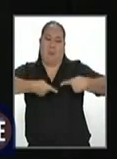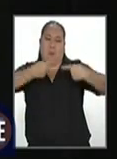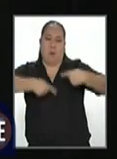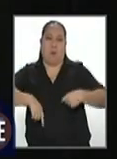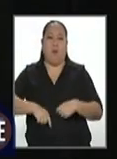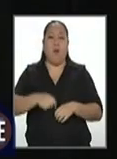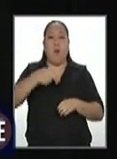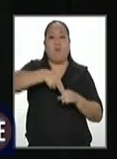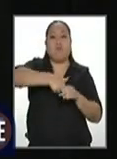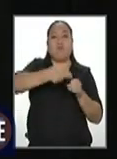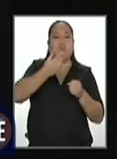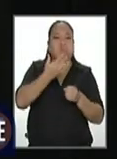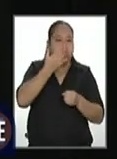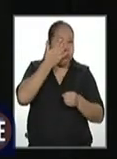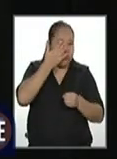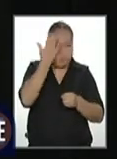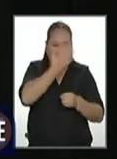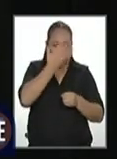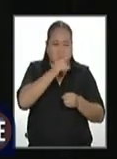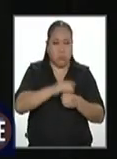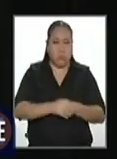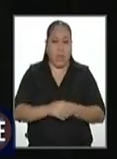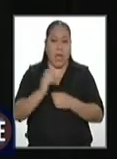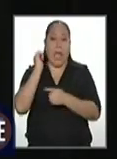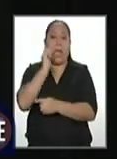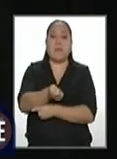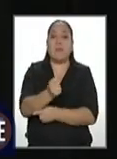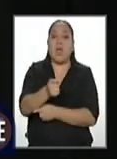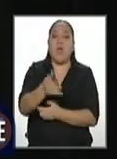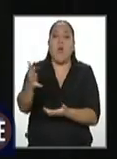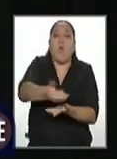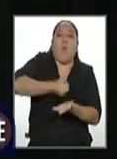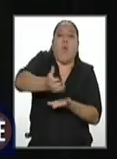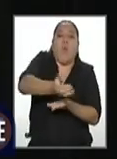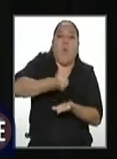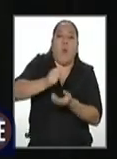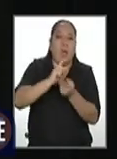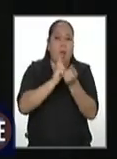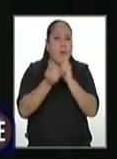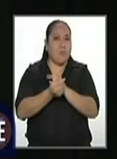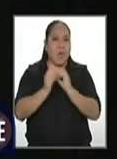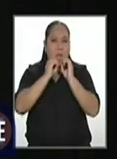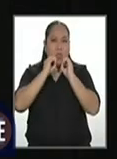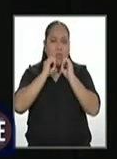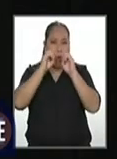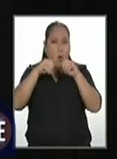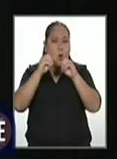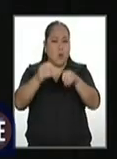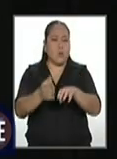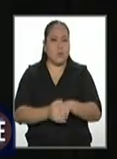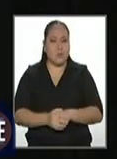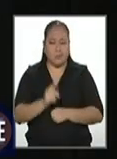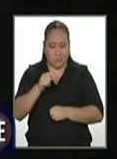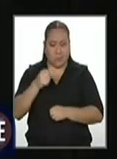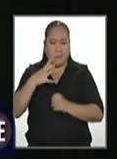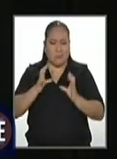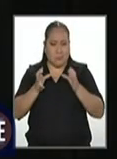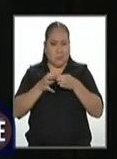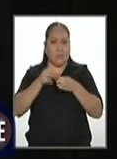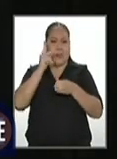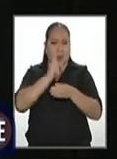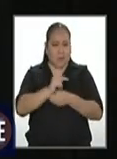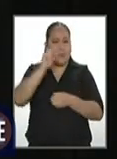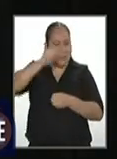El pescador no puede pescar alterando los océanos. Lo vamos a hacer desde Fuerza Popular. Vamos a